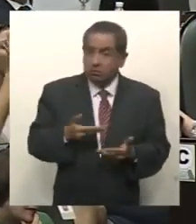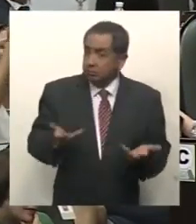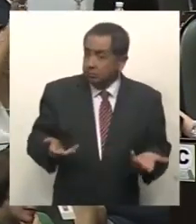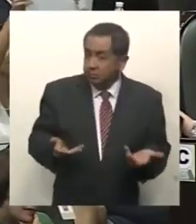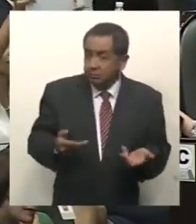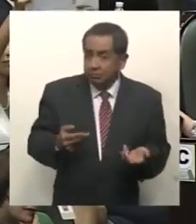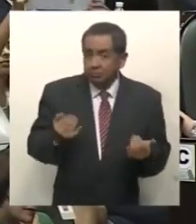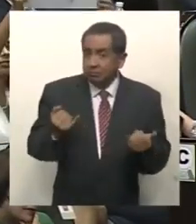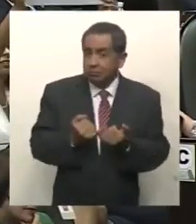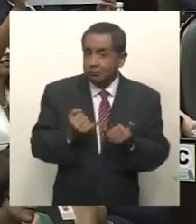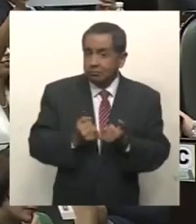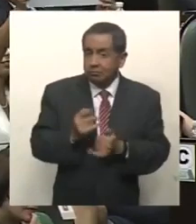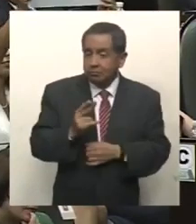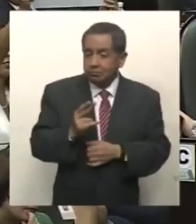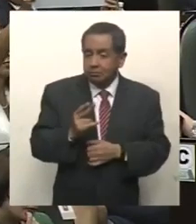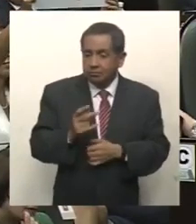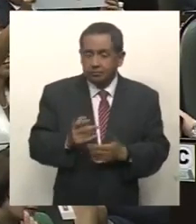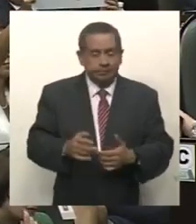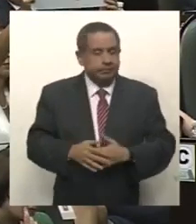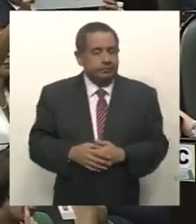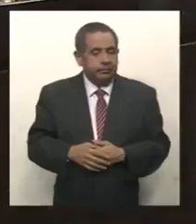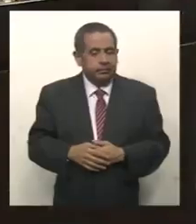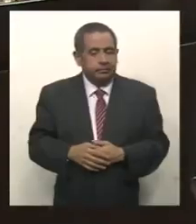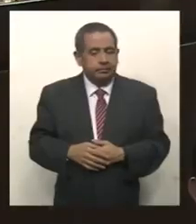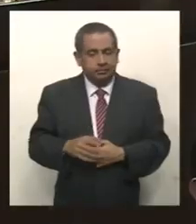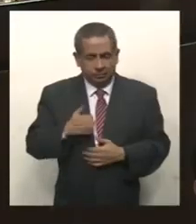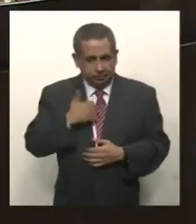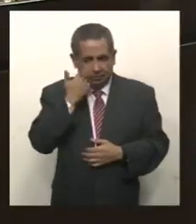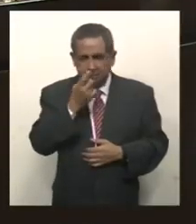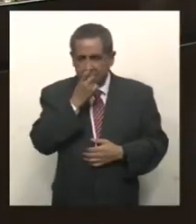Quiero decirles, por favor, orden en la sala.